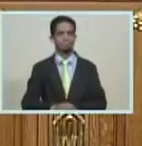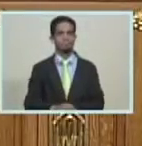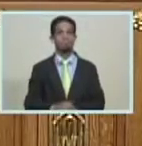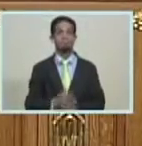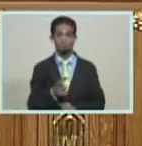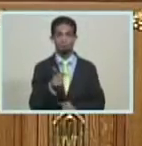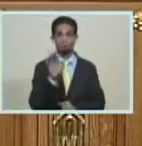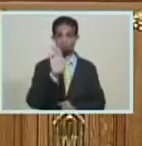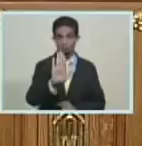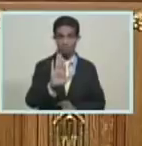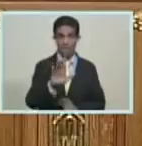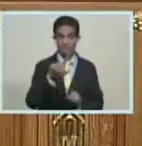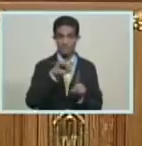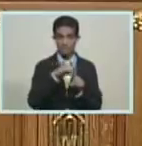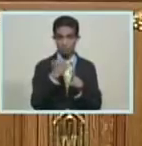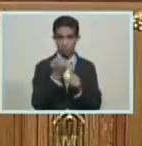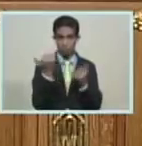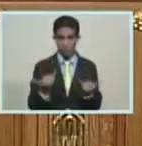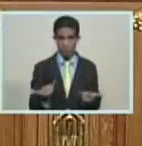Sucede.